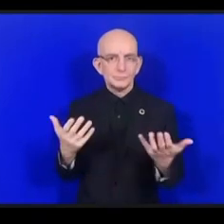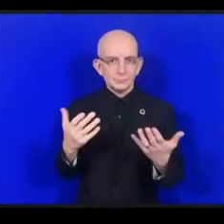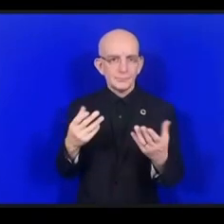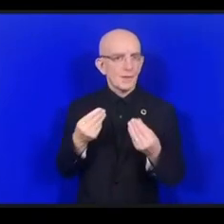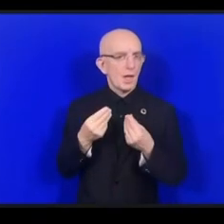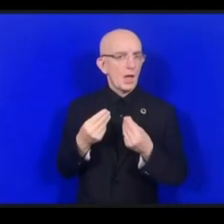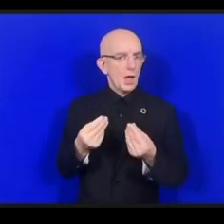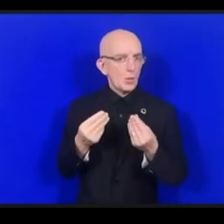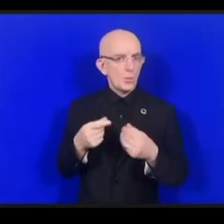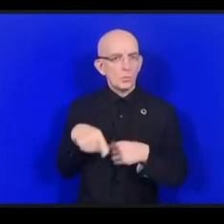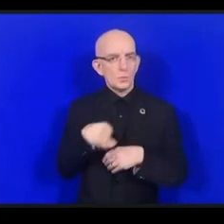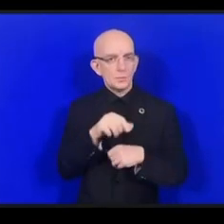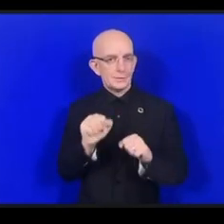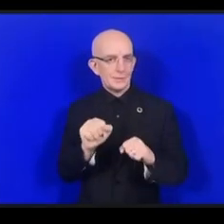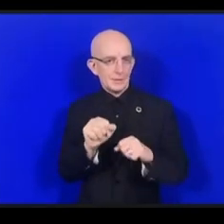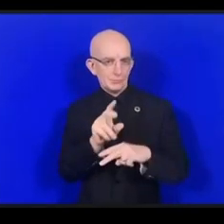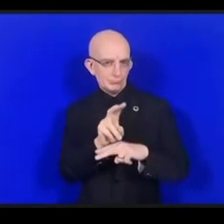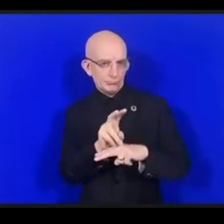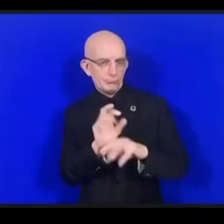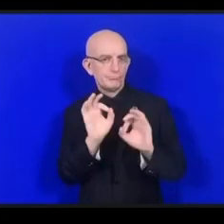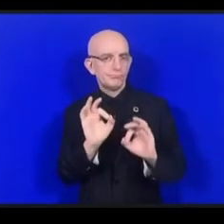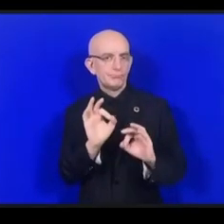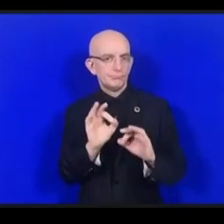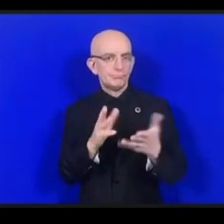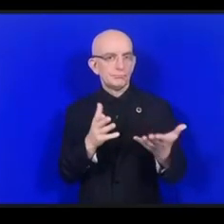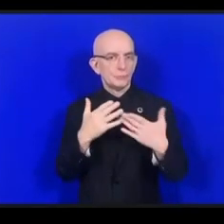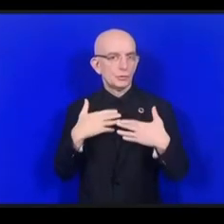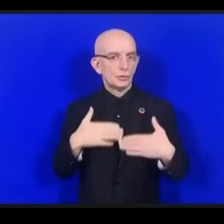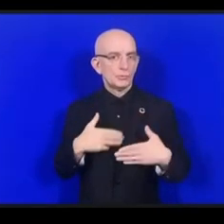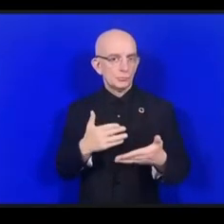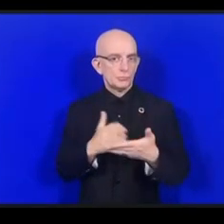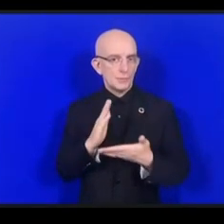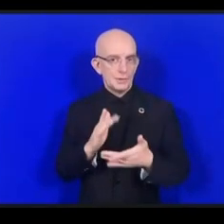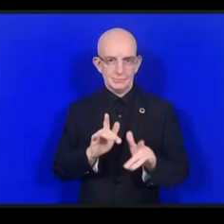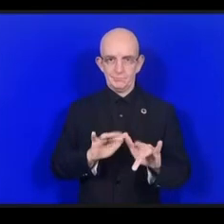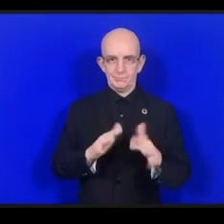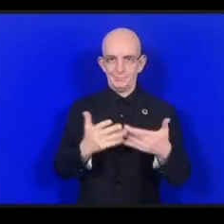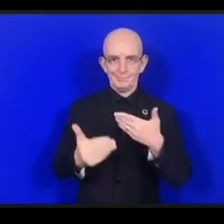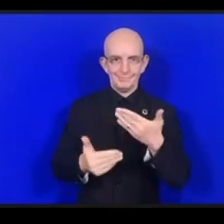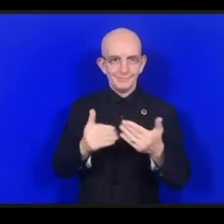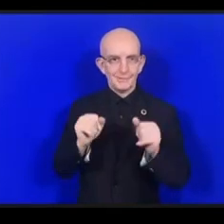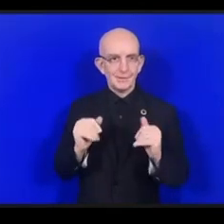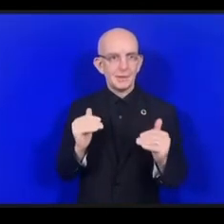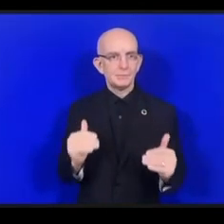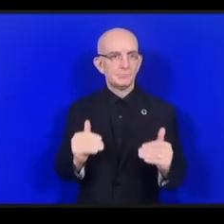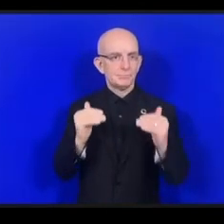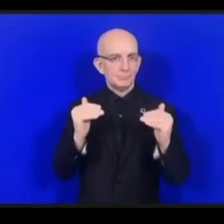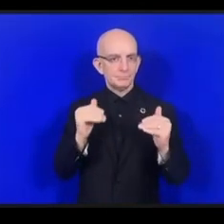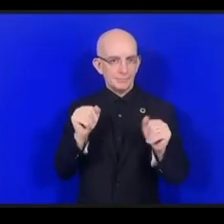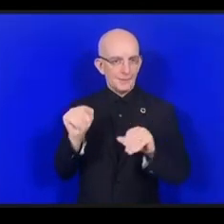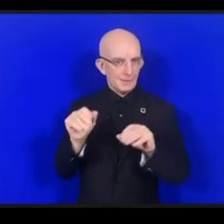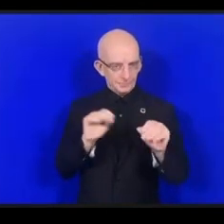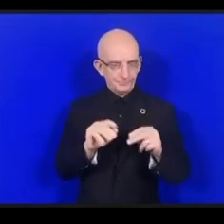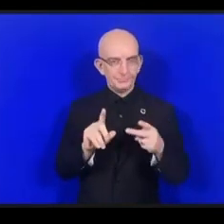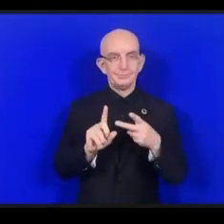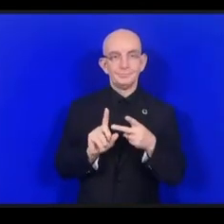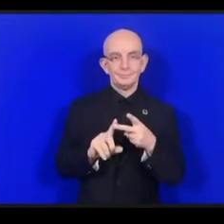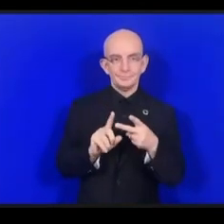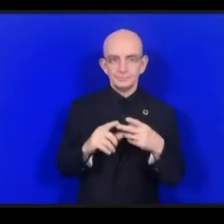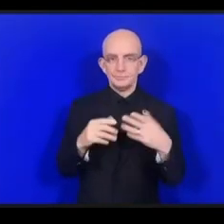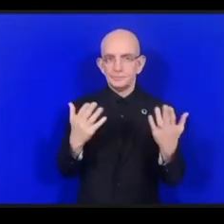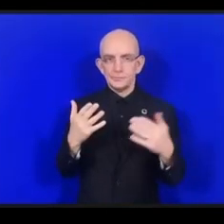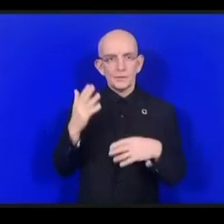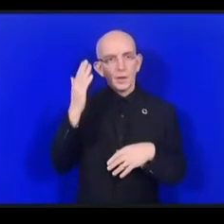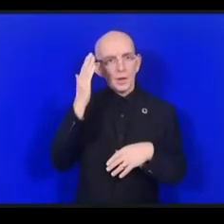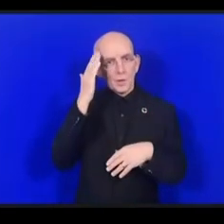pregunta necesitamos una campaña de concienciación y si es así dónde debe empezar en último lugar Cuál es la función para los